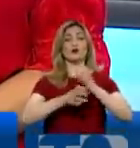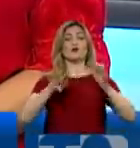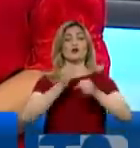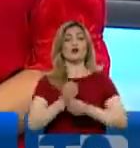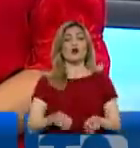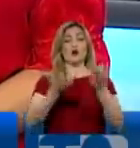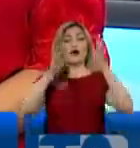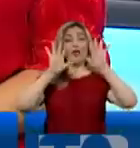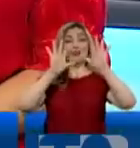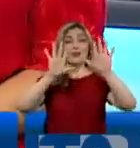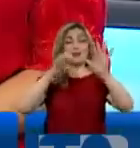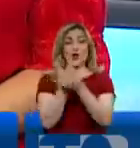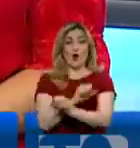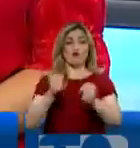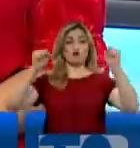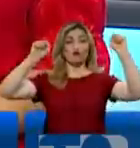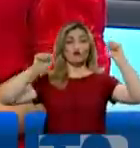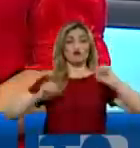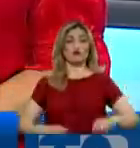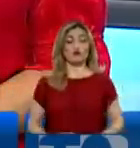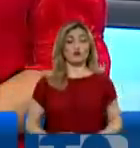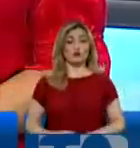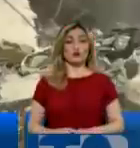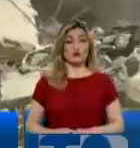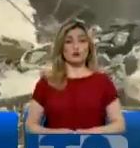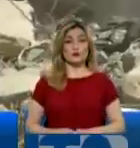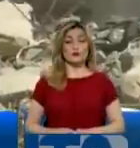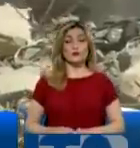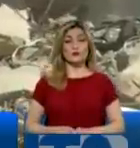10 explosiones de este tipo en la capital